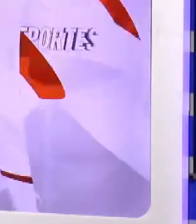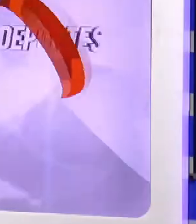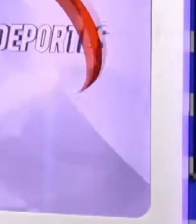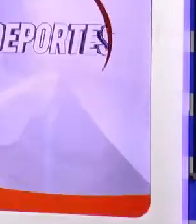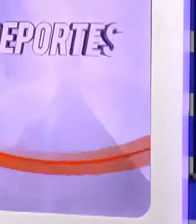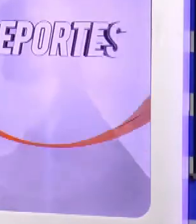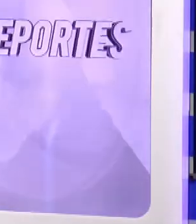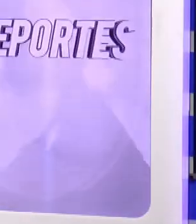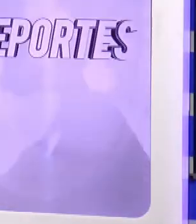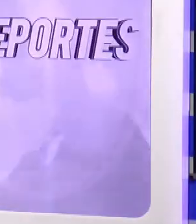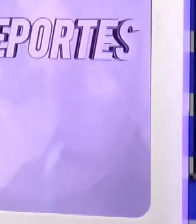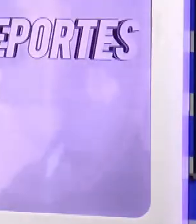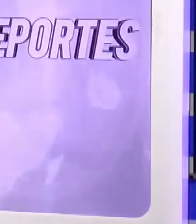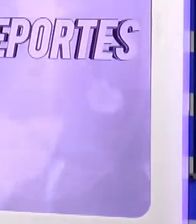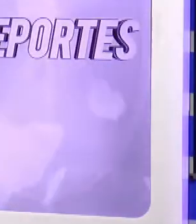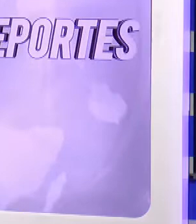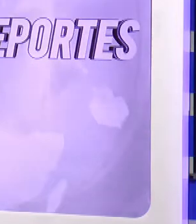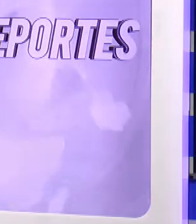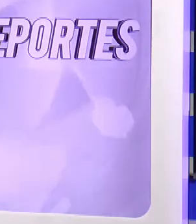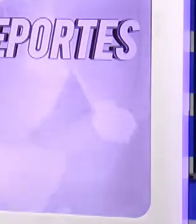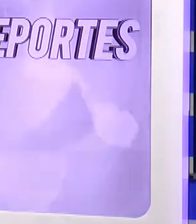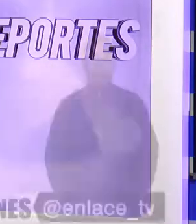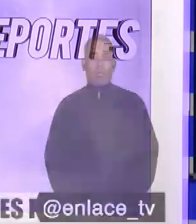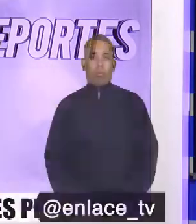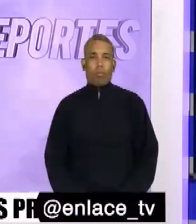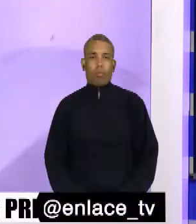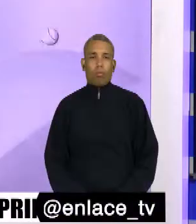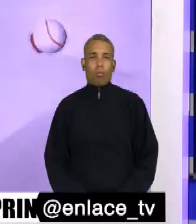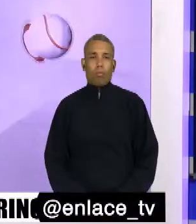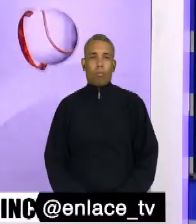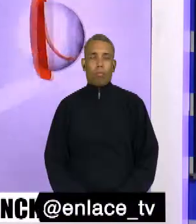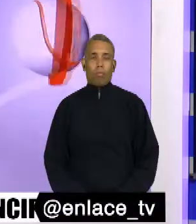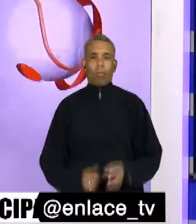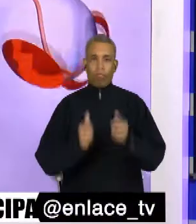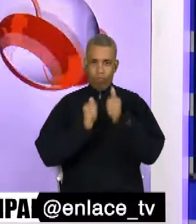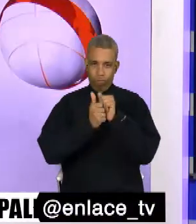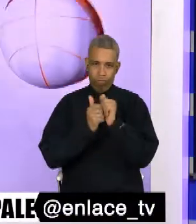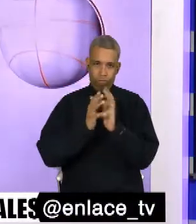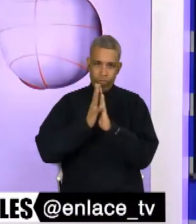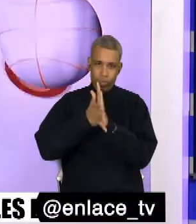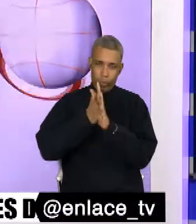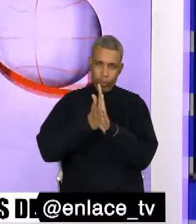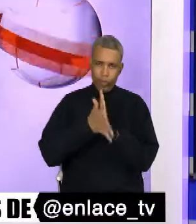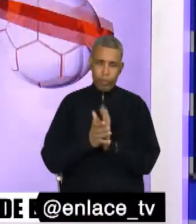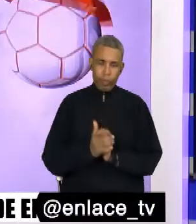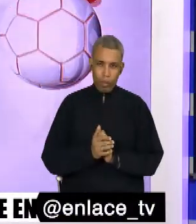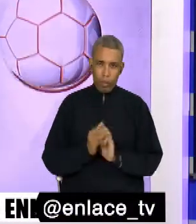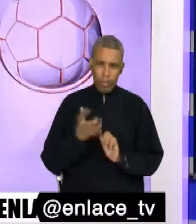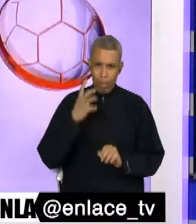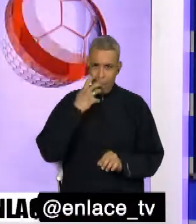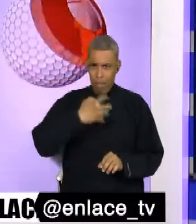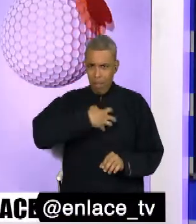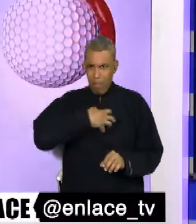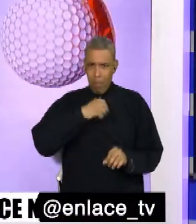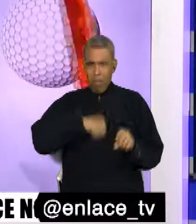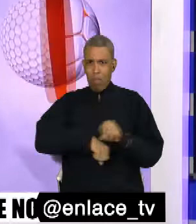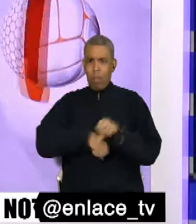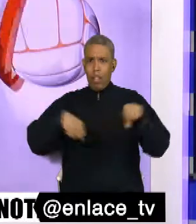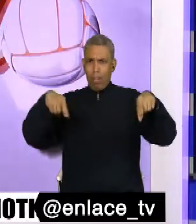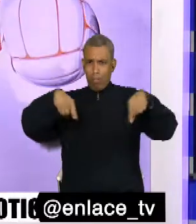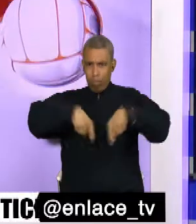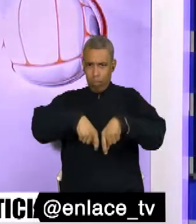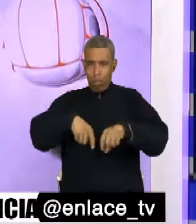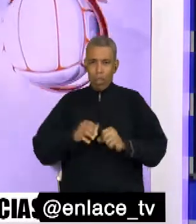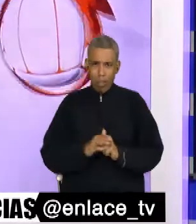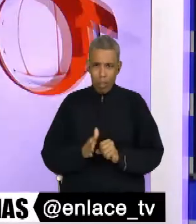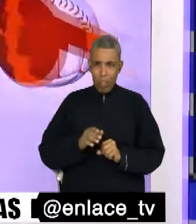Bienvenidos a la información deportiva de Enlace Noticias. En ronda de eliminatorias entró torneo descentralizado de microfútbol que se juega en